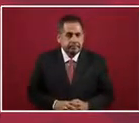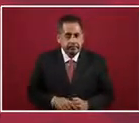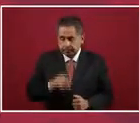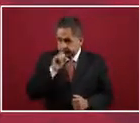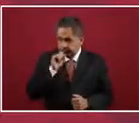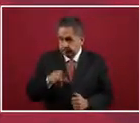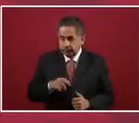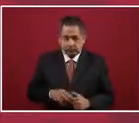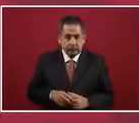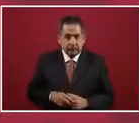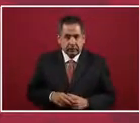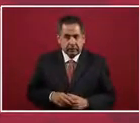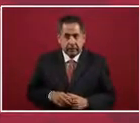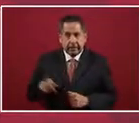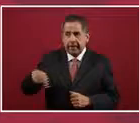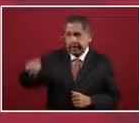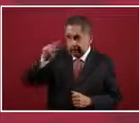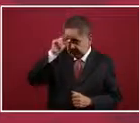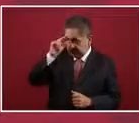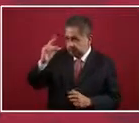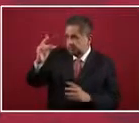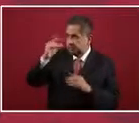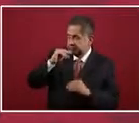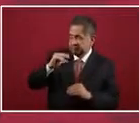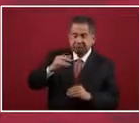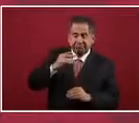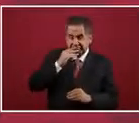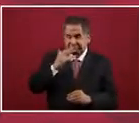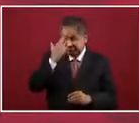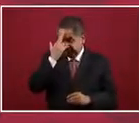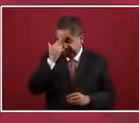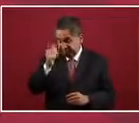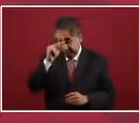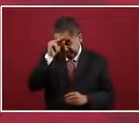son sabias lecciones.